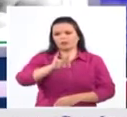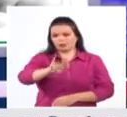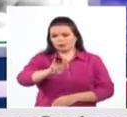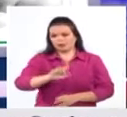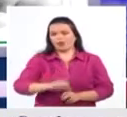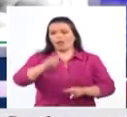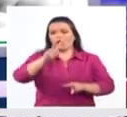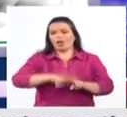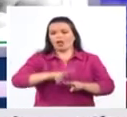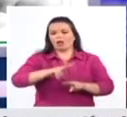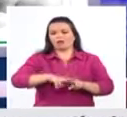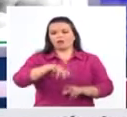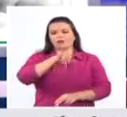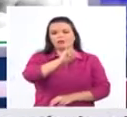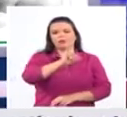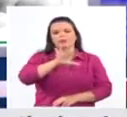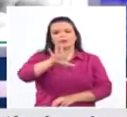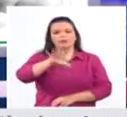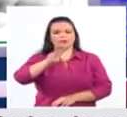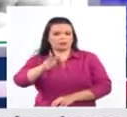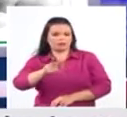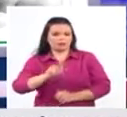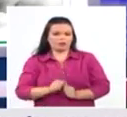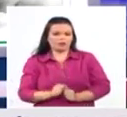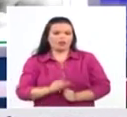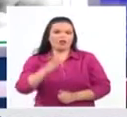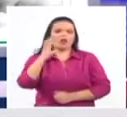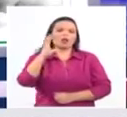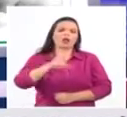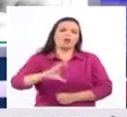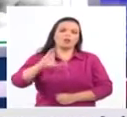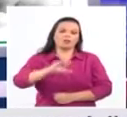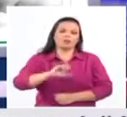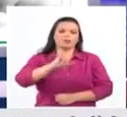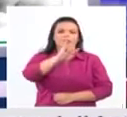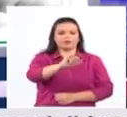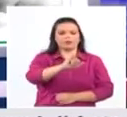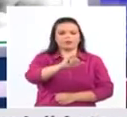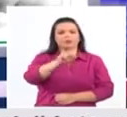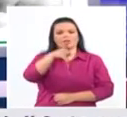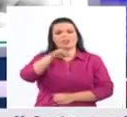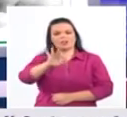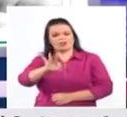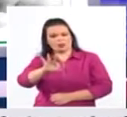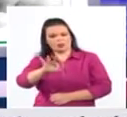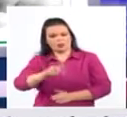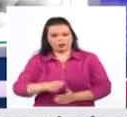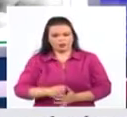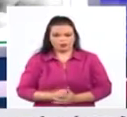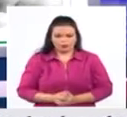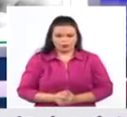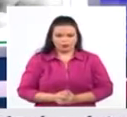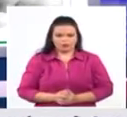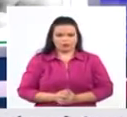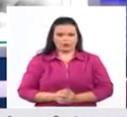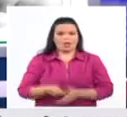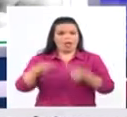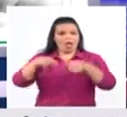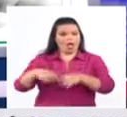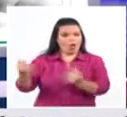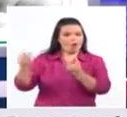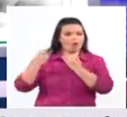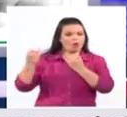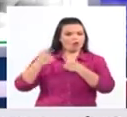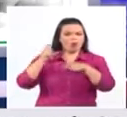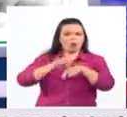con 652 y Camagüey con 618. Me dicen de último minuto que tenemos